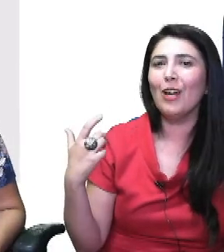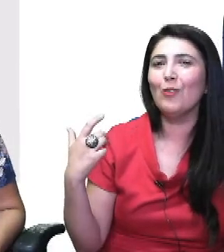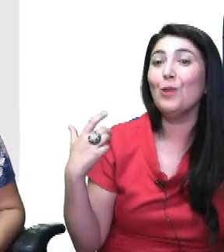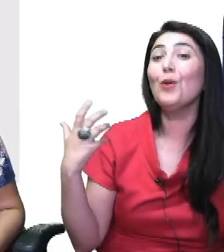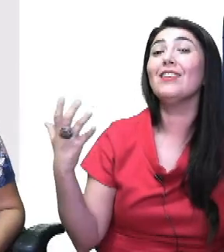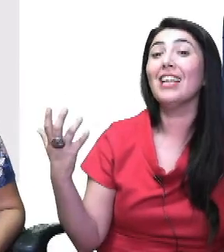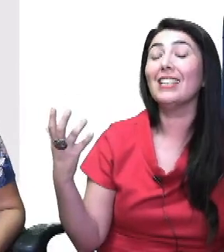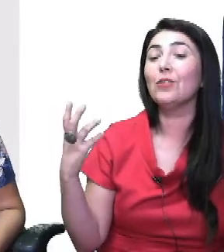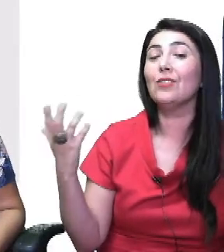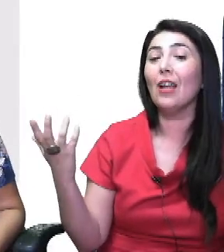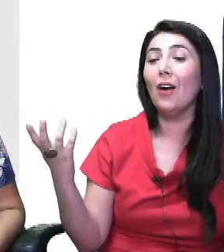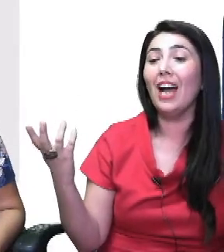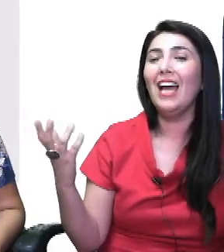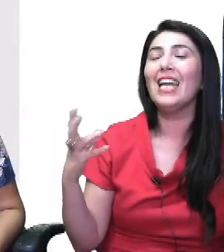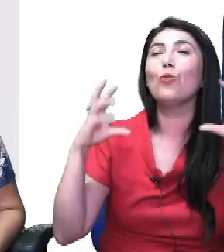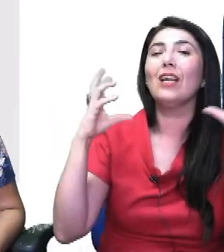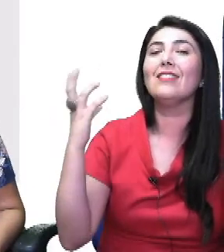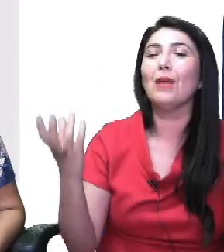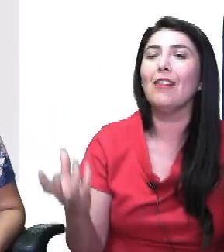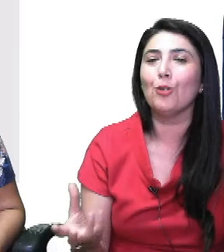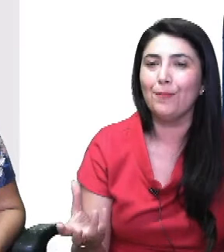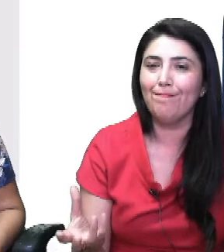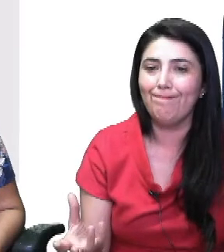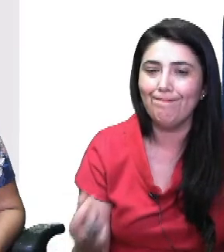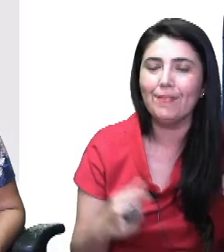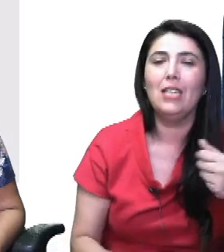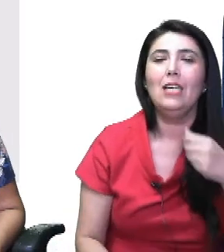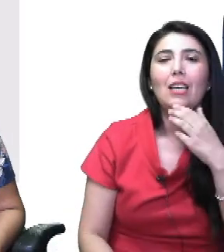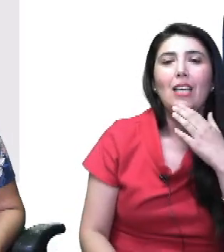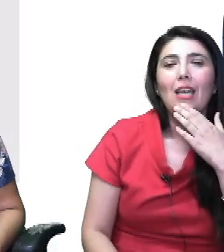vivenciar un tipo de estrés que está asociado a la naturaleza de mi labor.